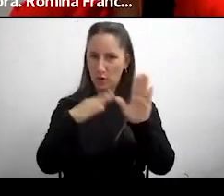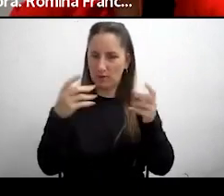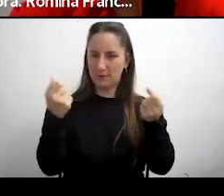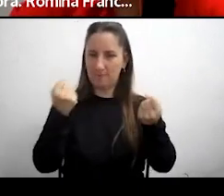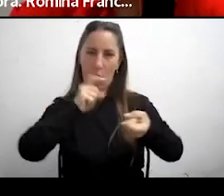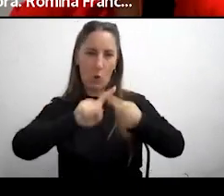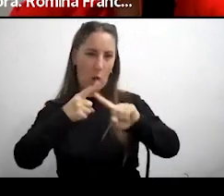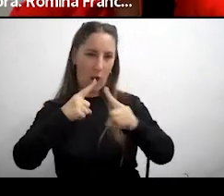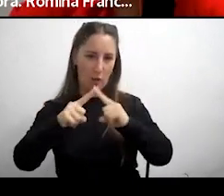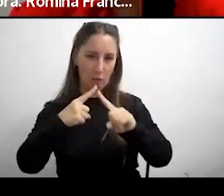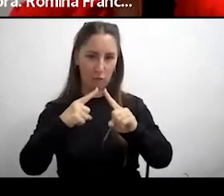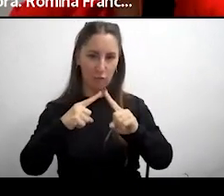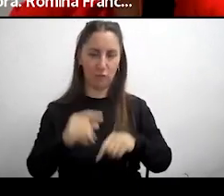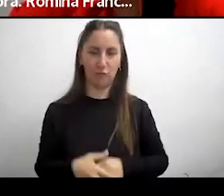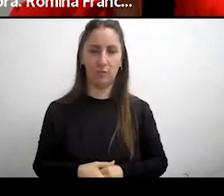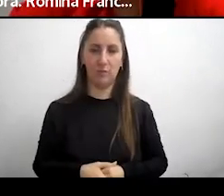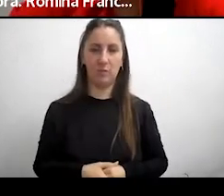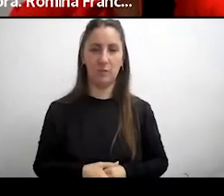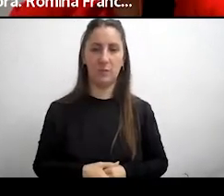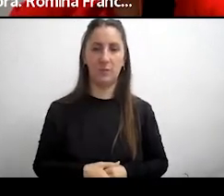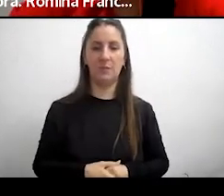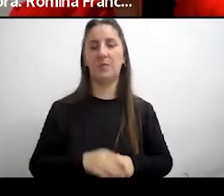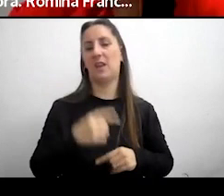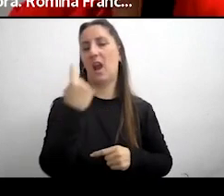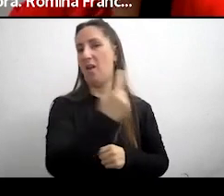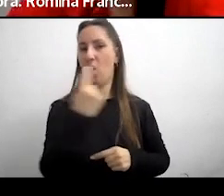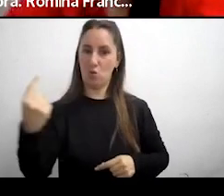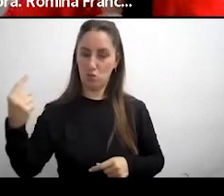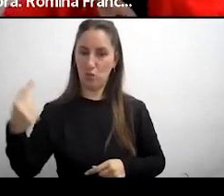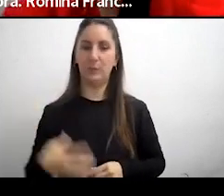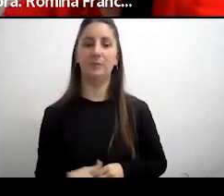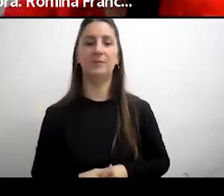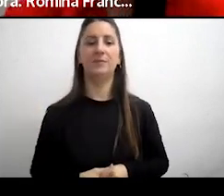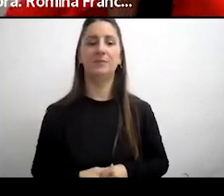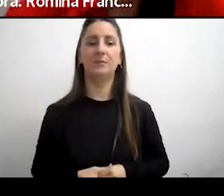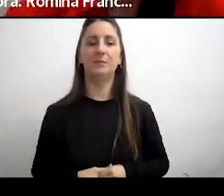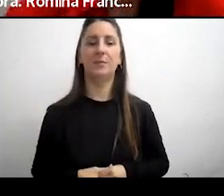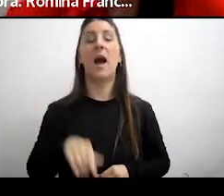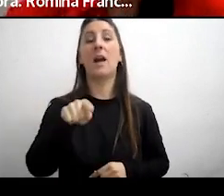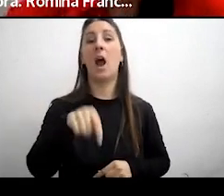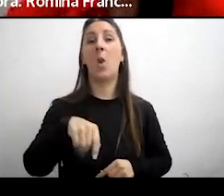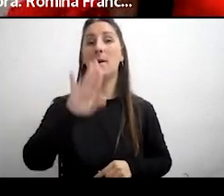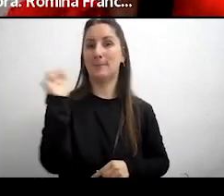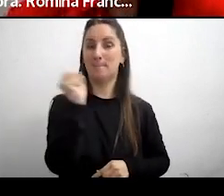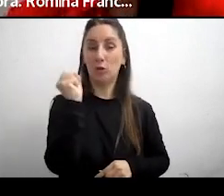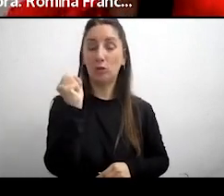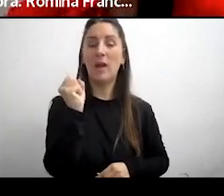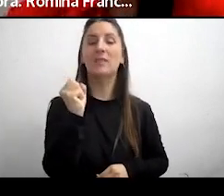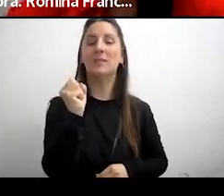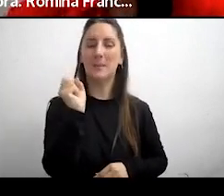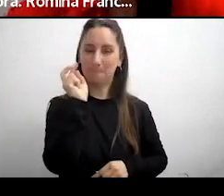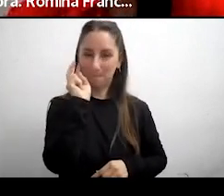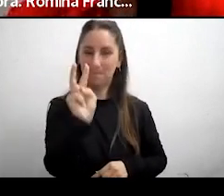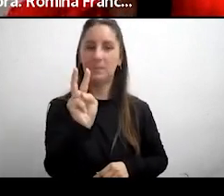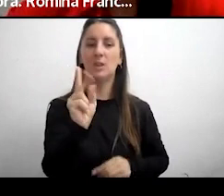entre partes independientes. Y lo clave acá es que, como se puede observar,